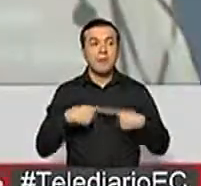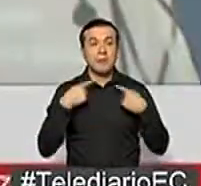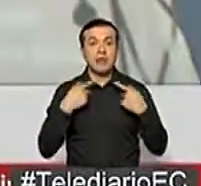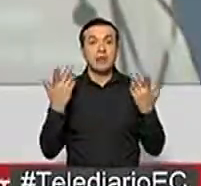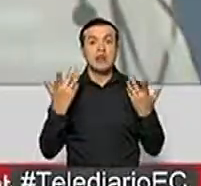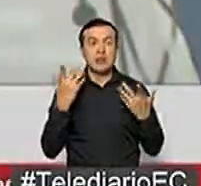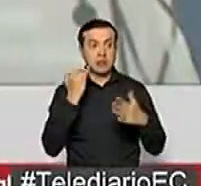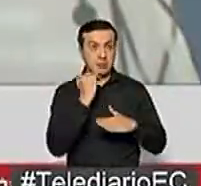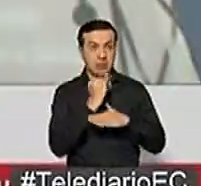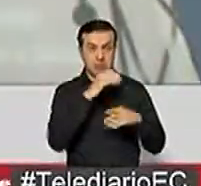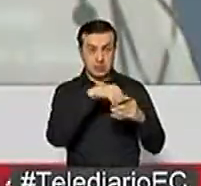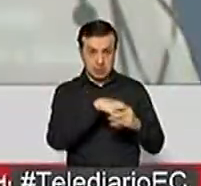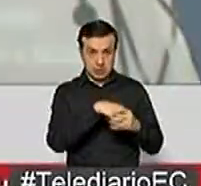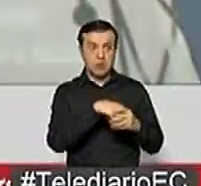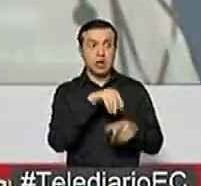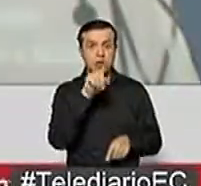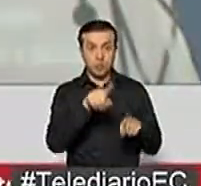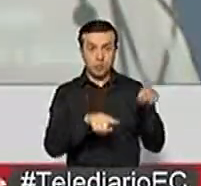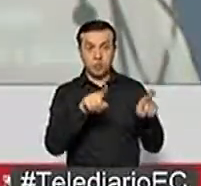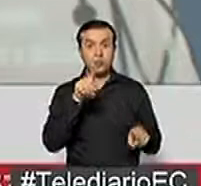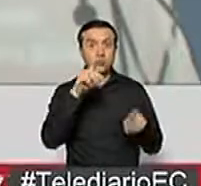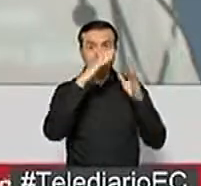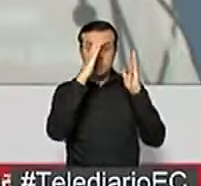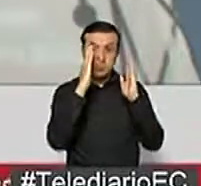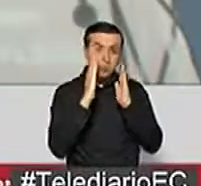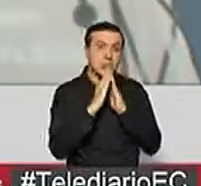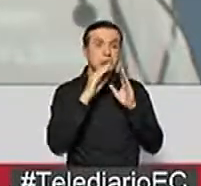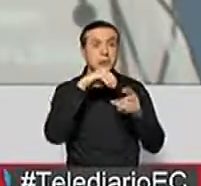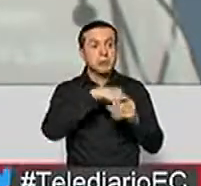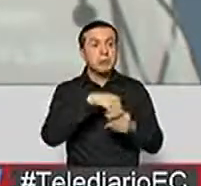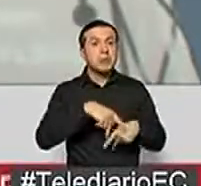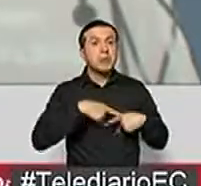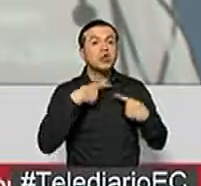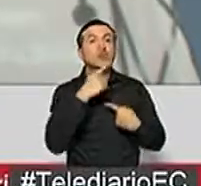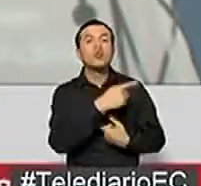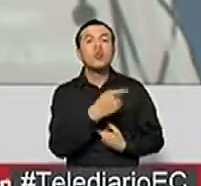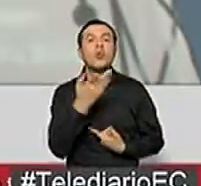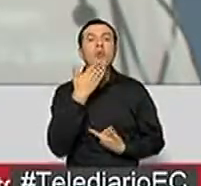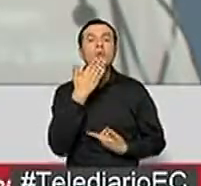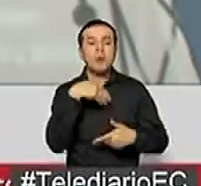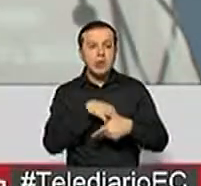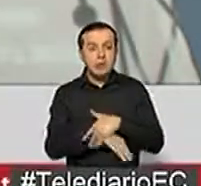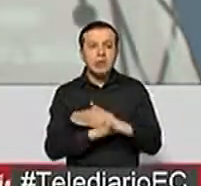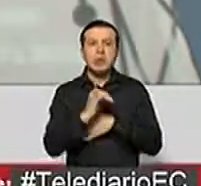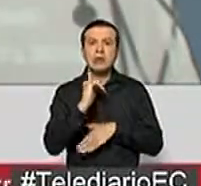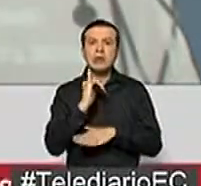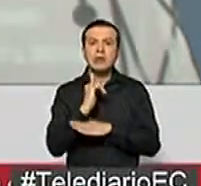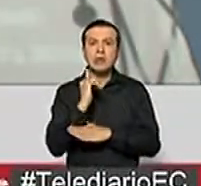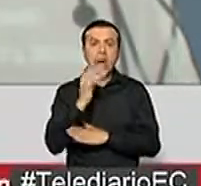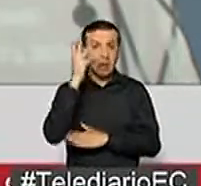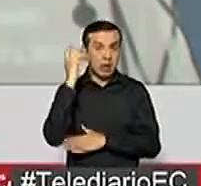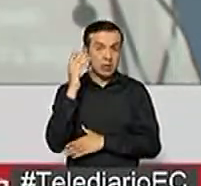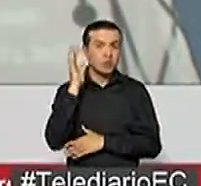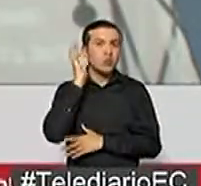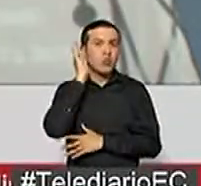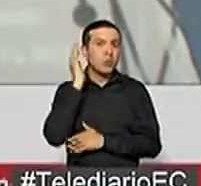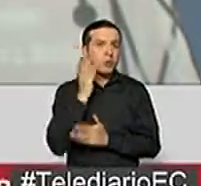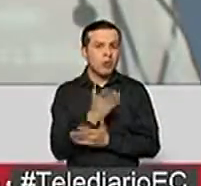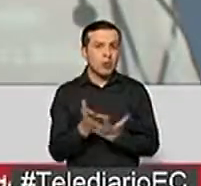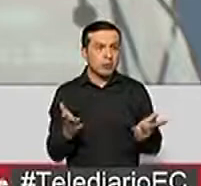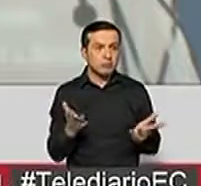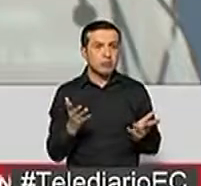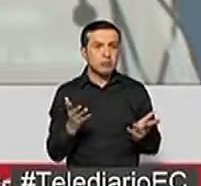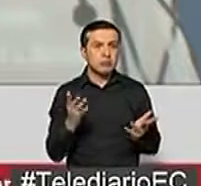monasterios, en los conventos. Y la vida en los monasterios, por supuesto que sí. ¿Cómo era vivir en un monasterio cuando sabemos que en esa época las mujeres tenían